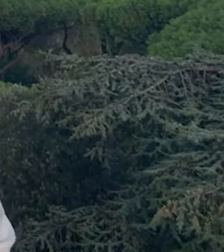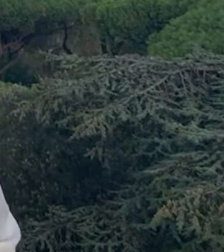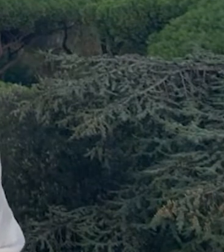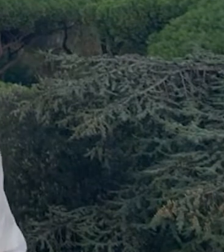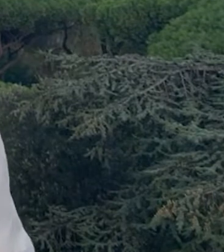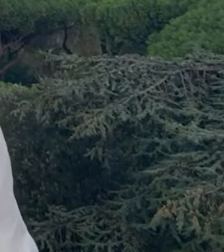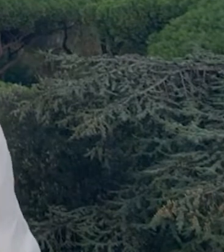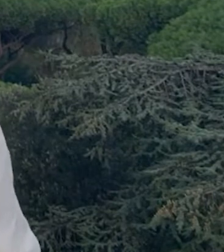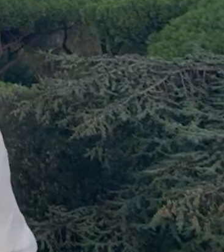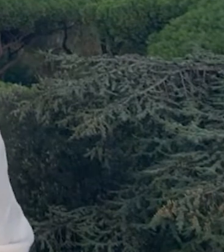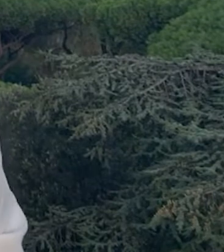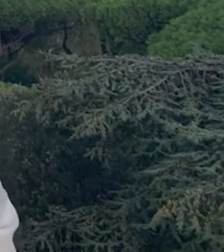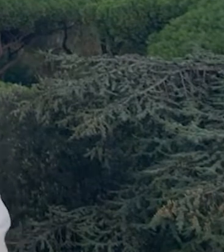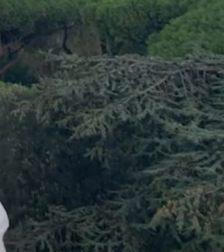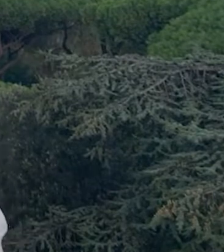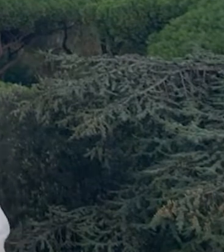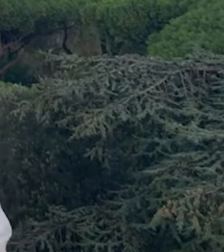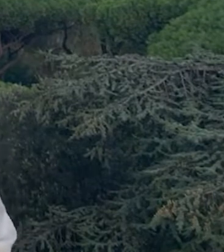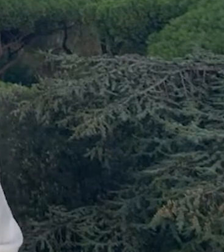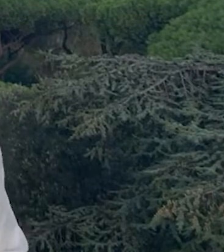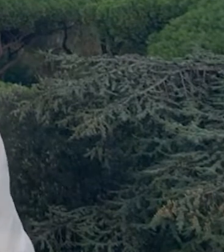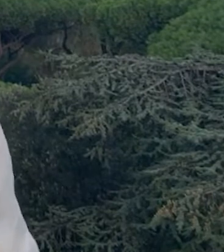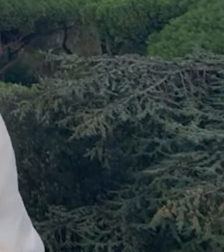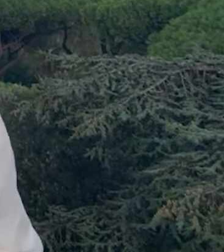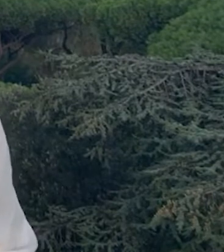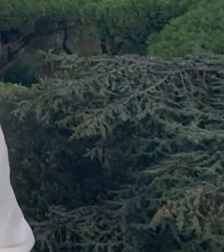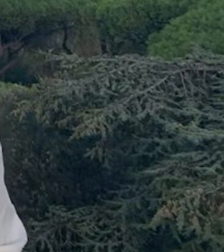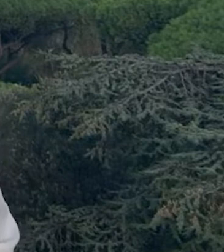todo, Salvini ha decidido seguir siendo el líder.